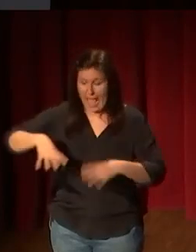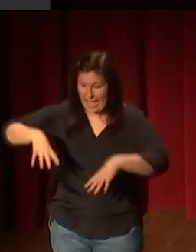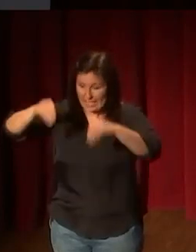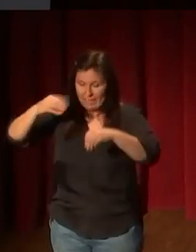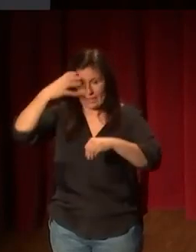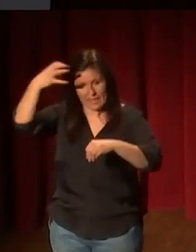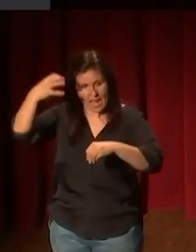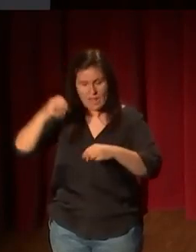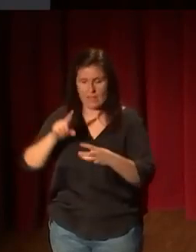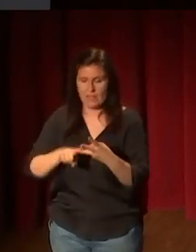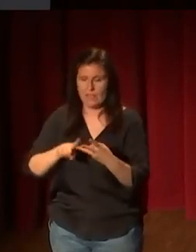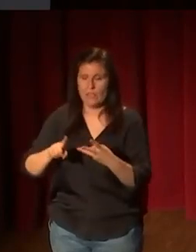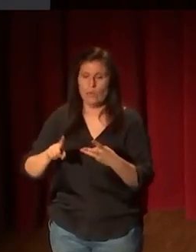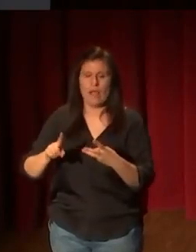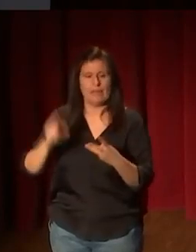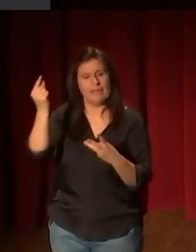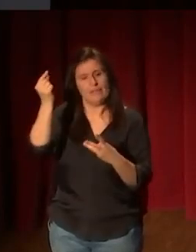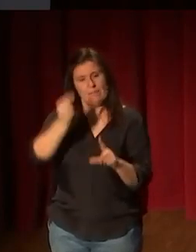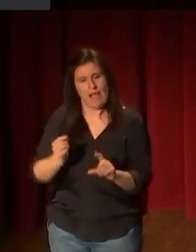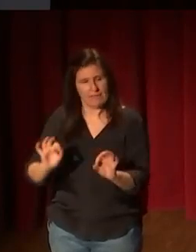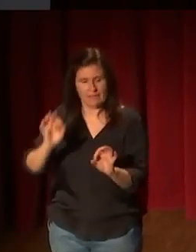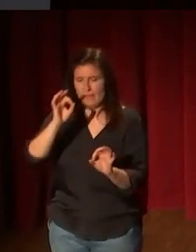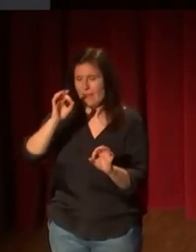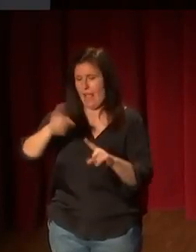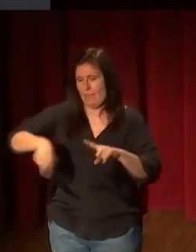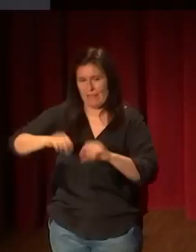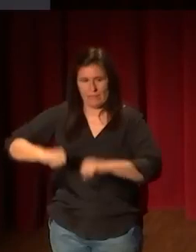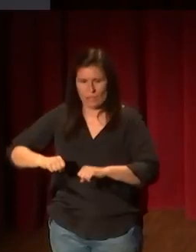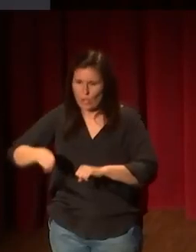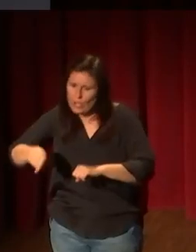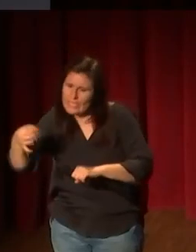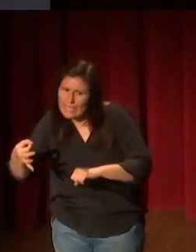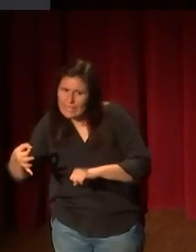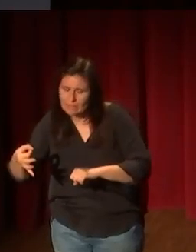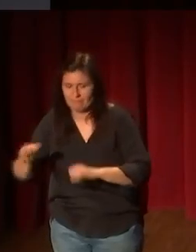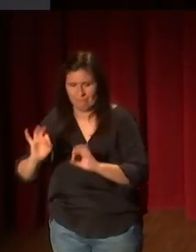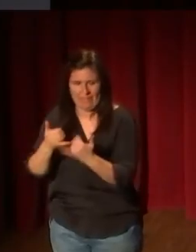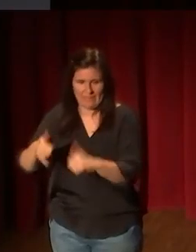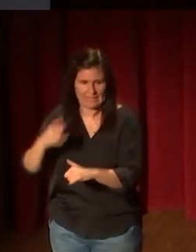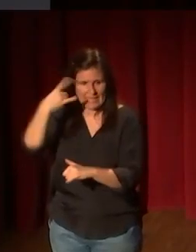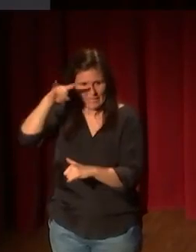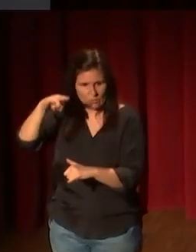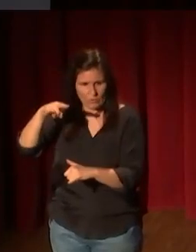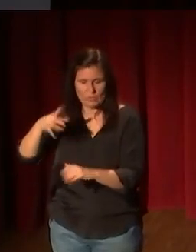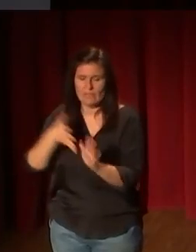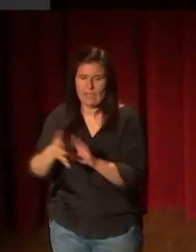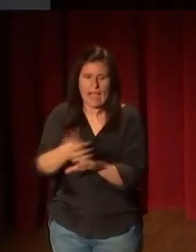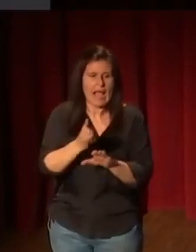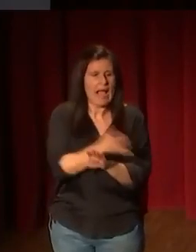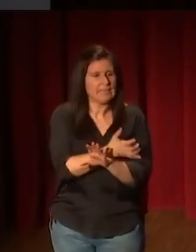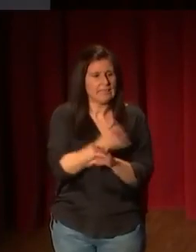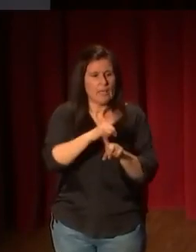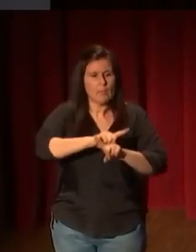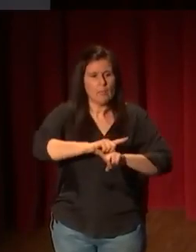una imagen de la plaza mayor de madrid con que con fiestas de toros aunque se han prohibido de alguna